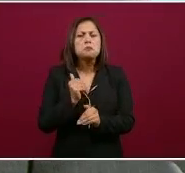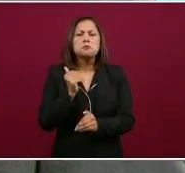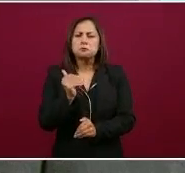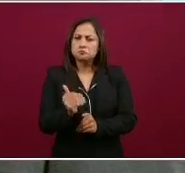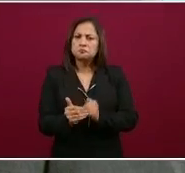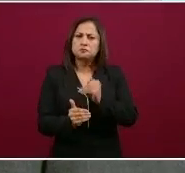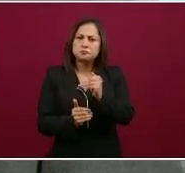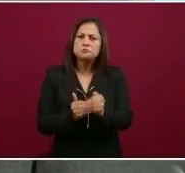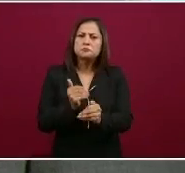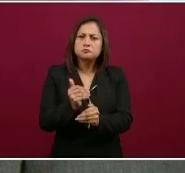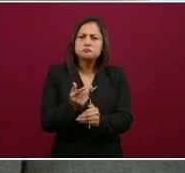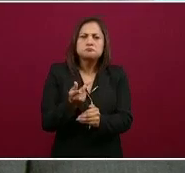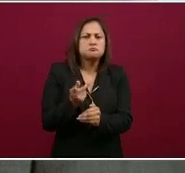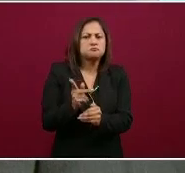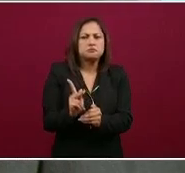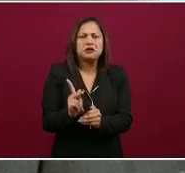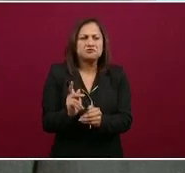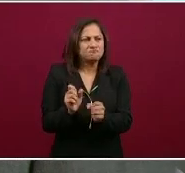porque